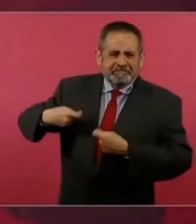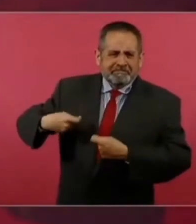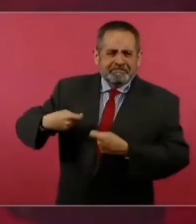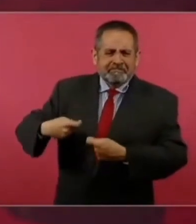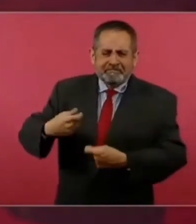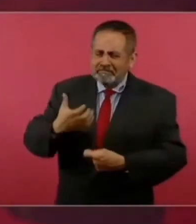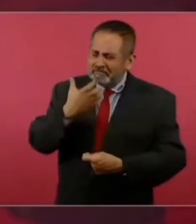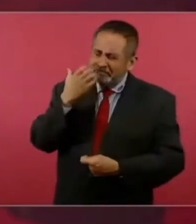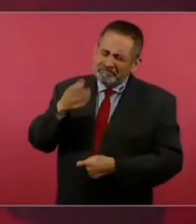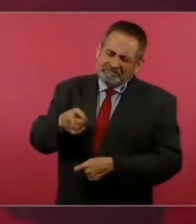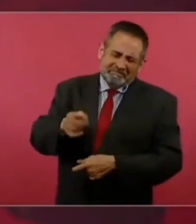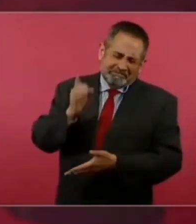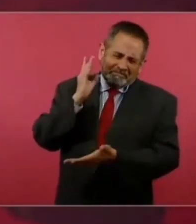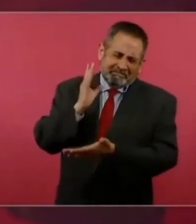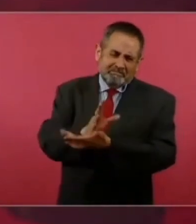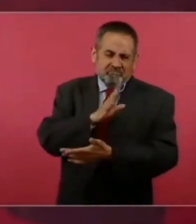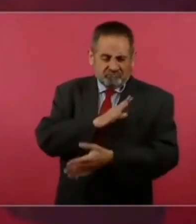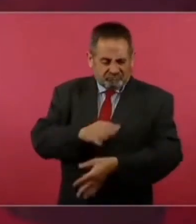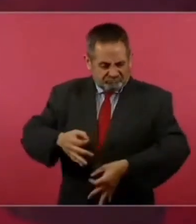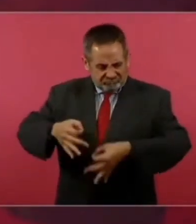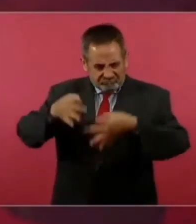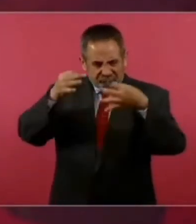más auténticas